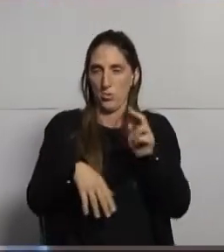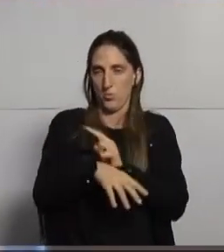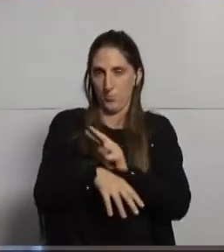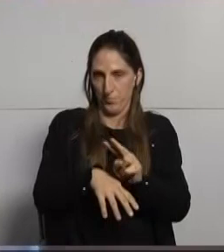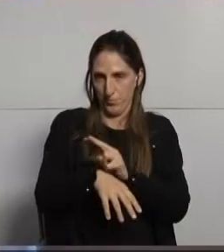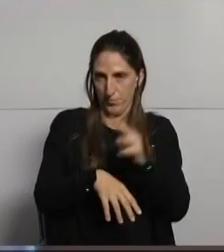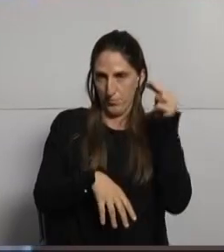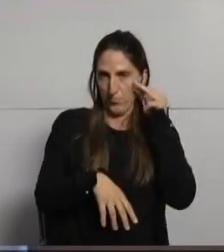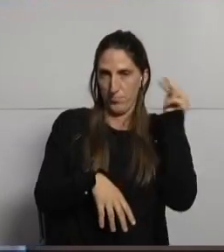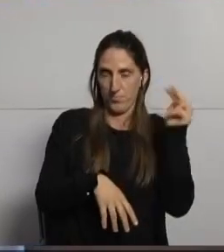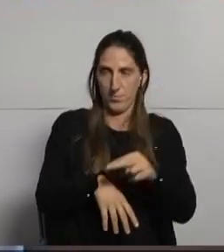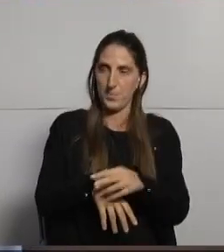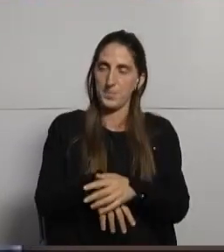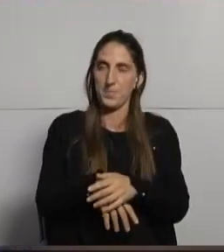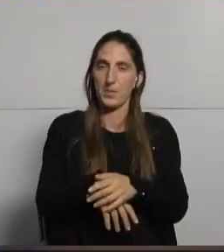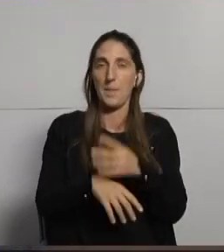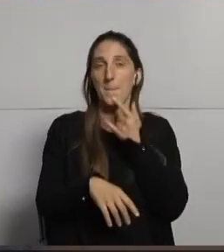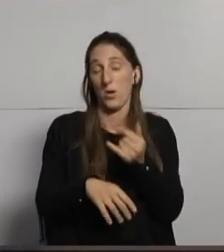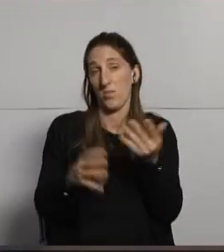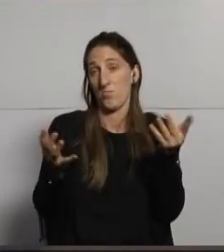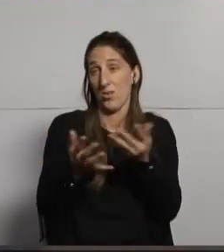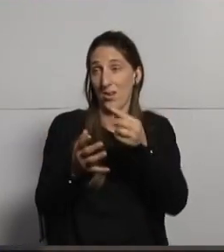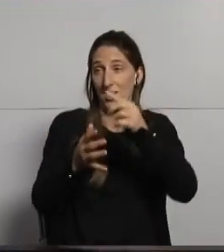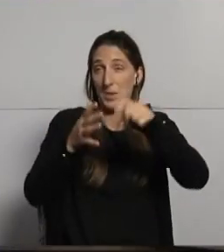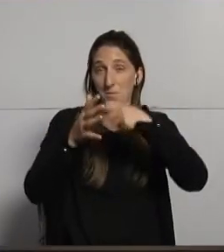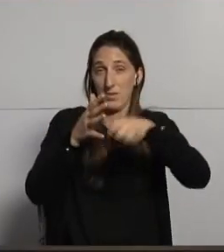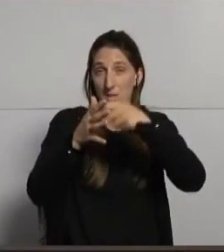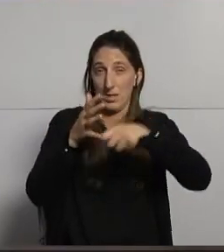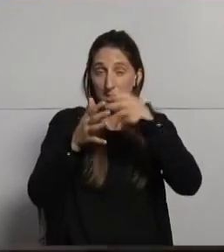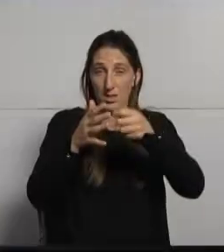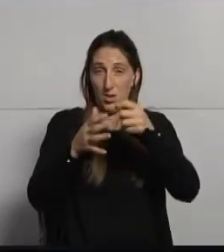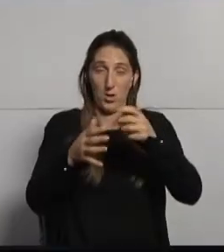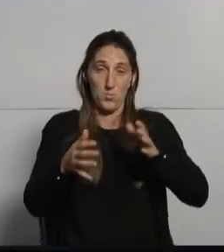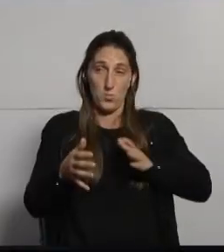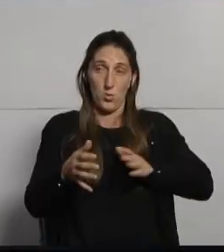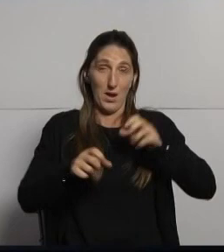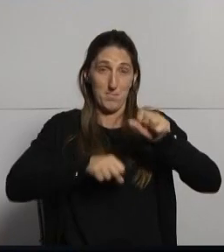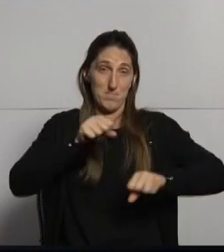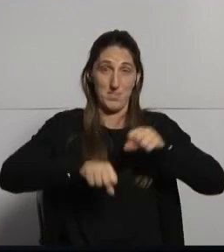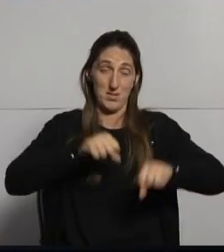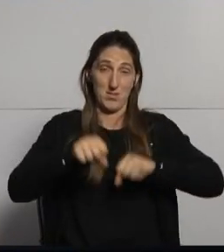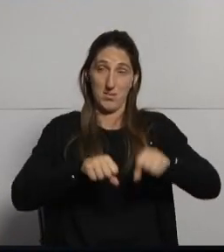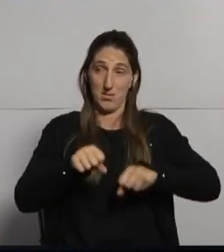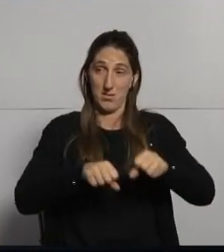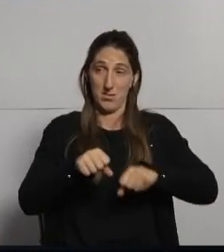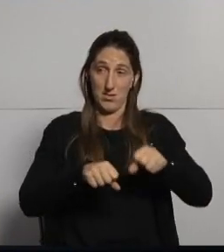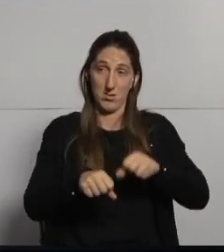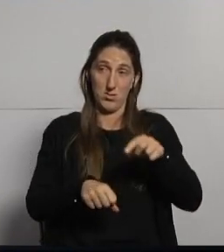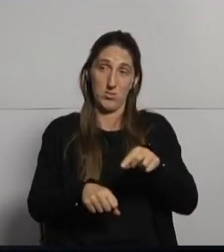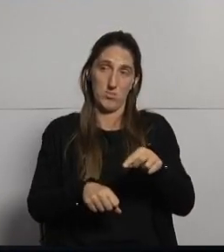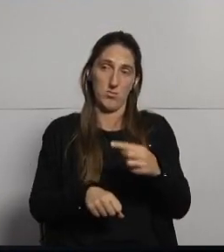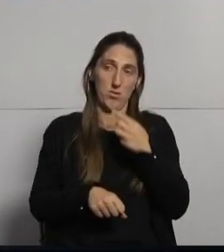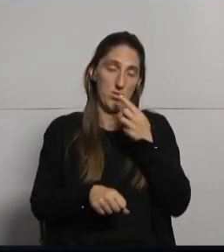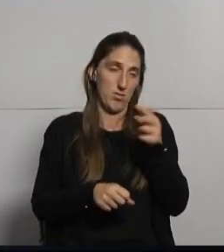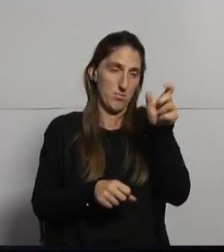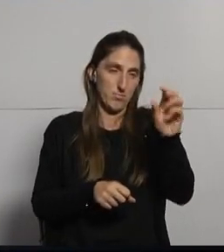ejemplo, vamos a ver ahora, ahí estamos viendo un video de una chica que viene en bicicleta. Yo para eso le determiné